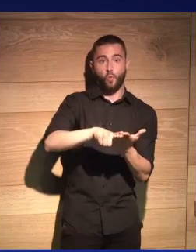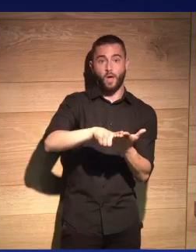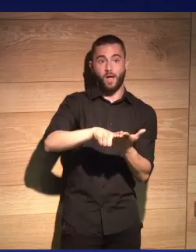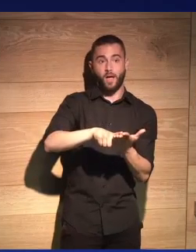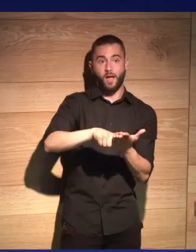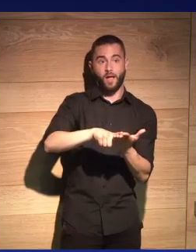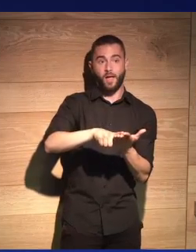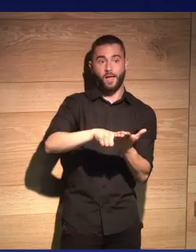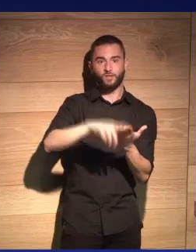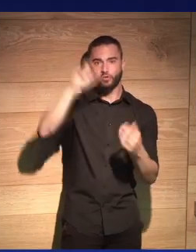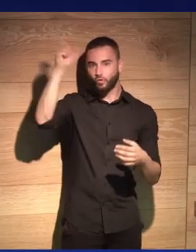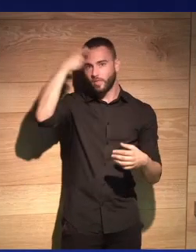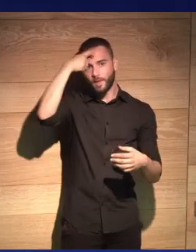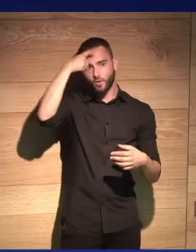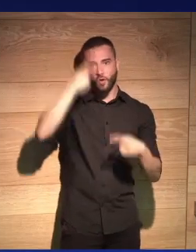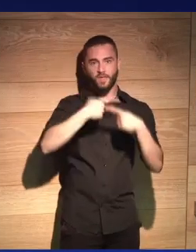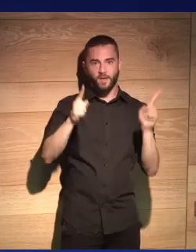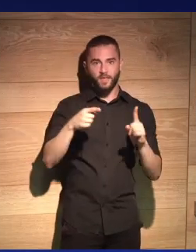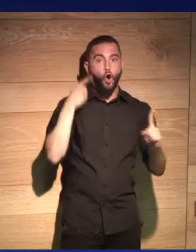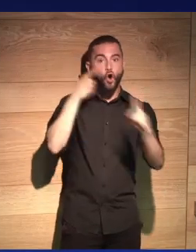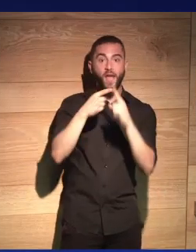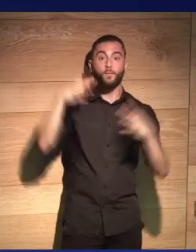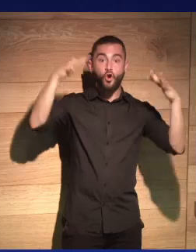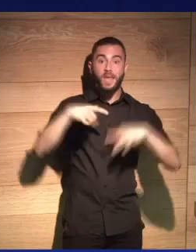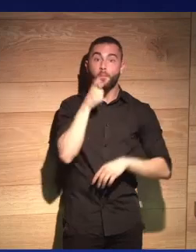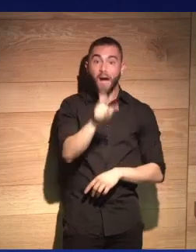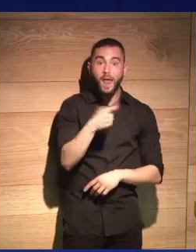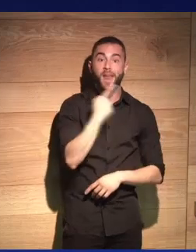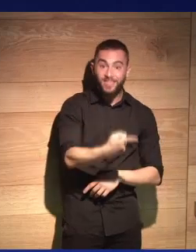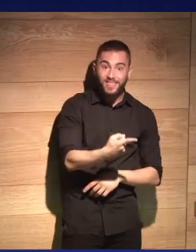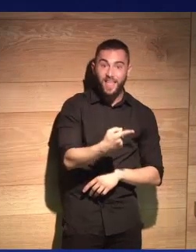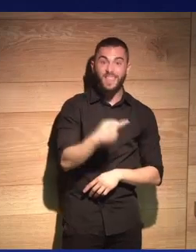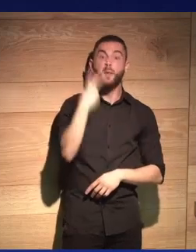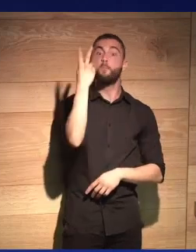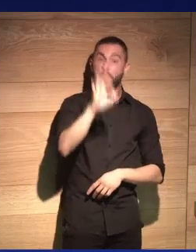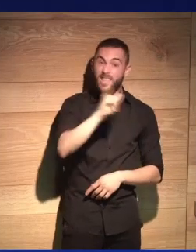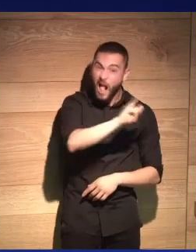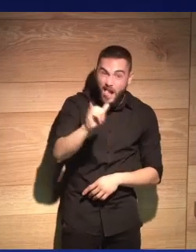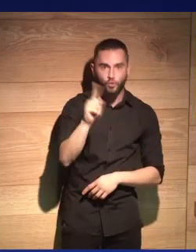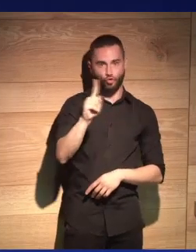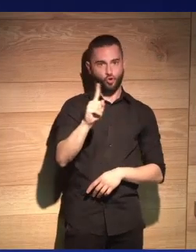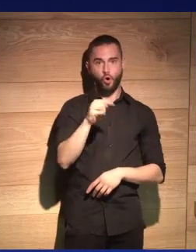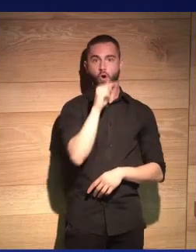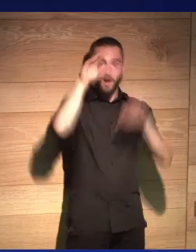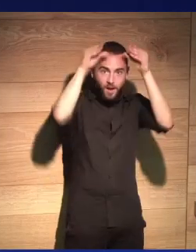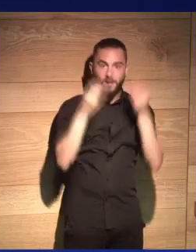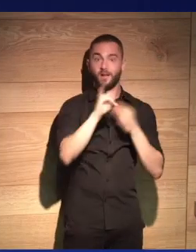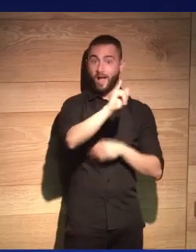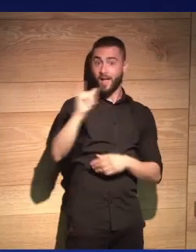sentido conceptual profundo. Es decir, no tenemos 20 palabras para decir 9, pero entendemos la idea de que haya 20 palabras para decir